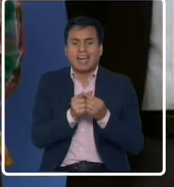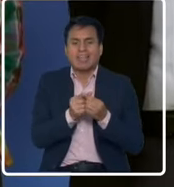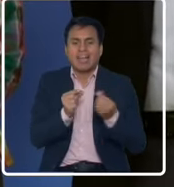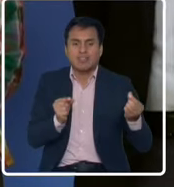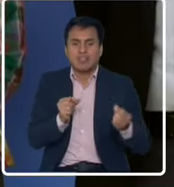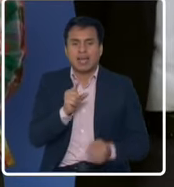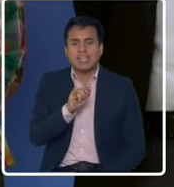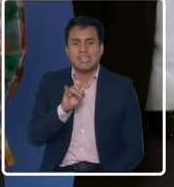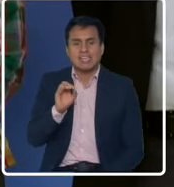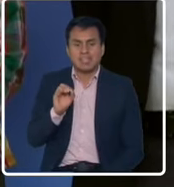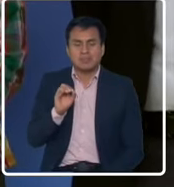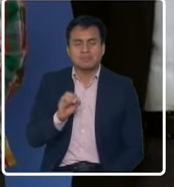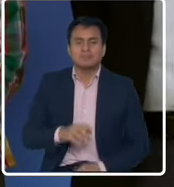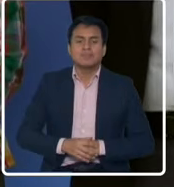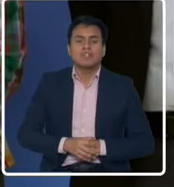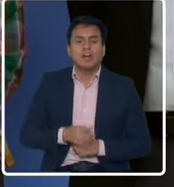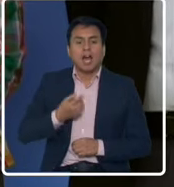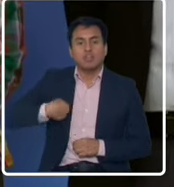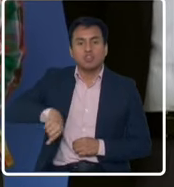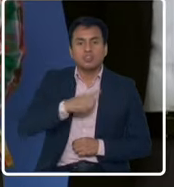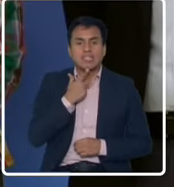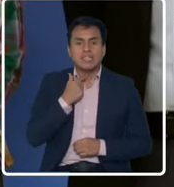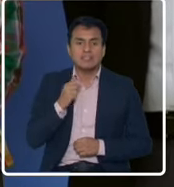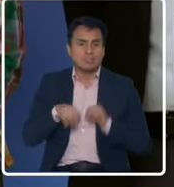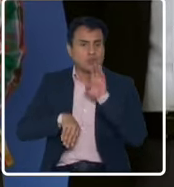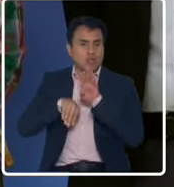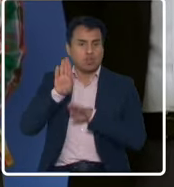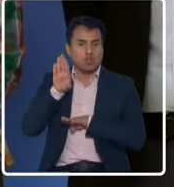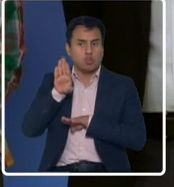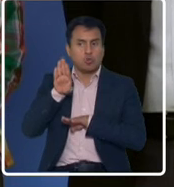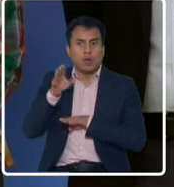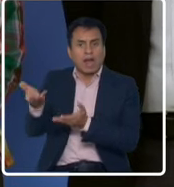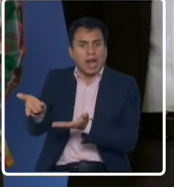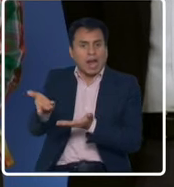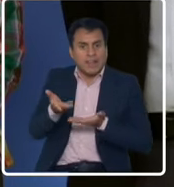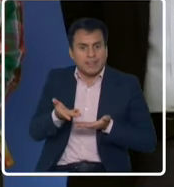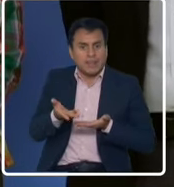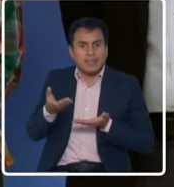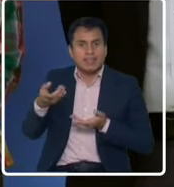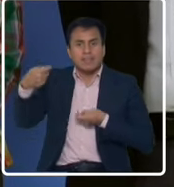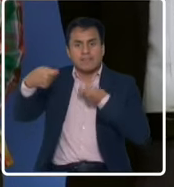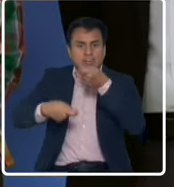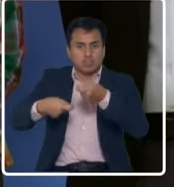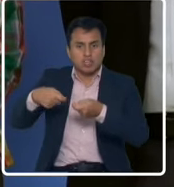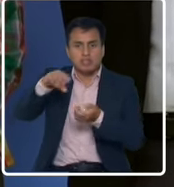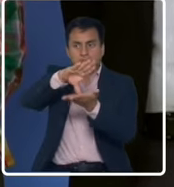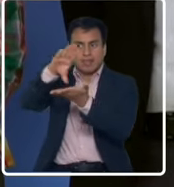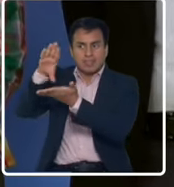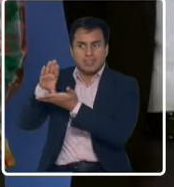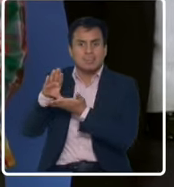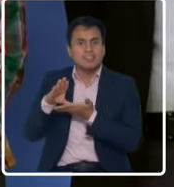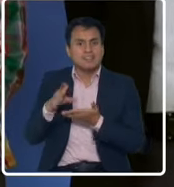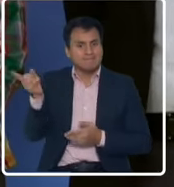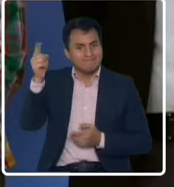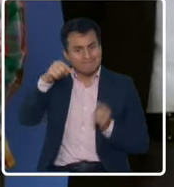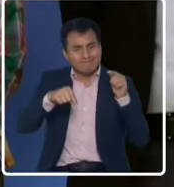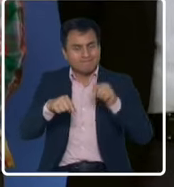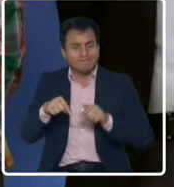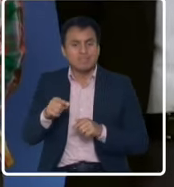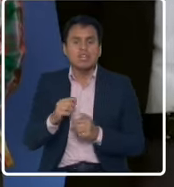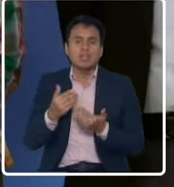Nacional del litio nos interesa sobre todo atraer también inversores extranjeros en